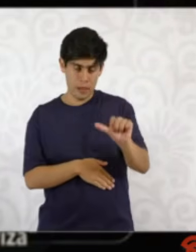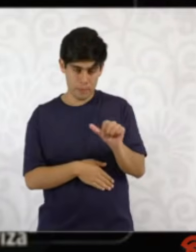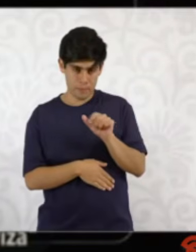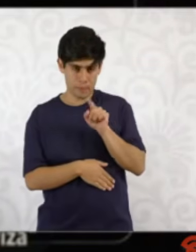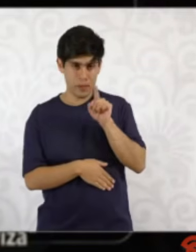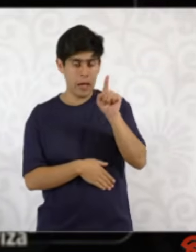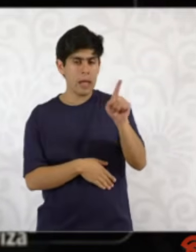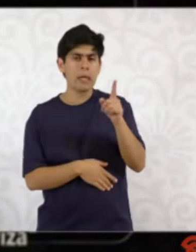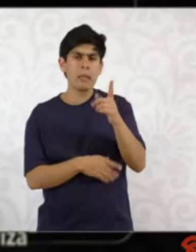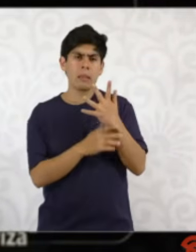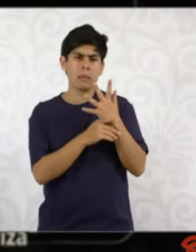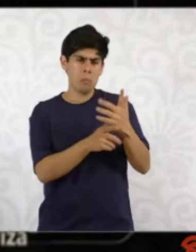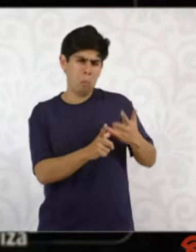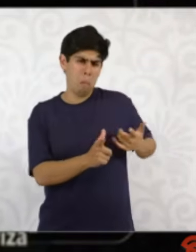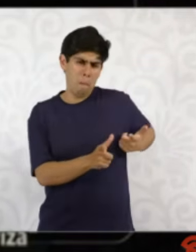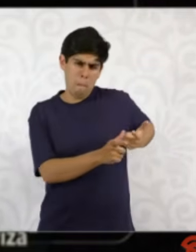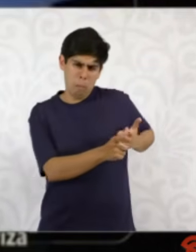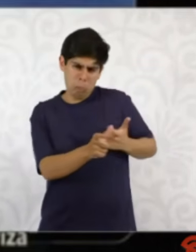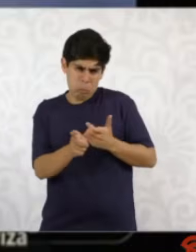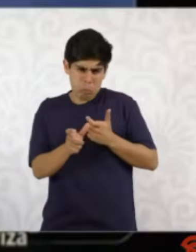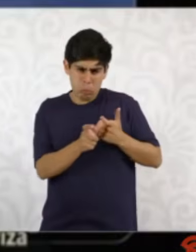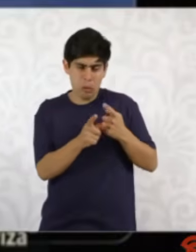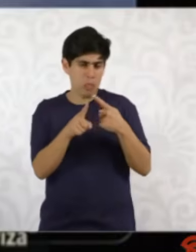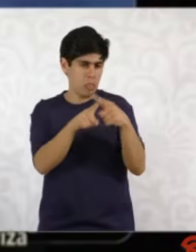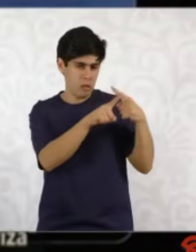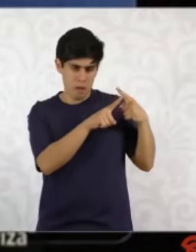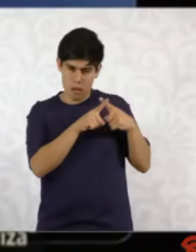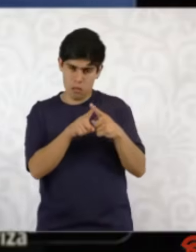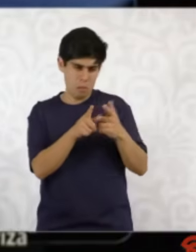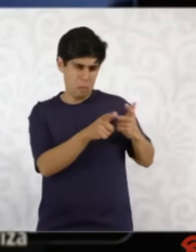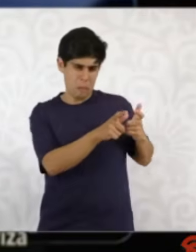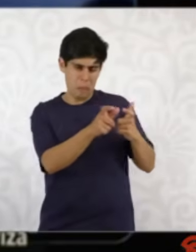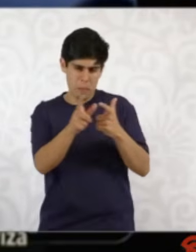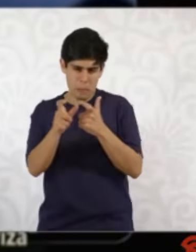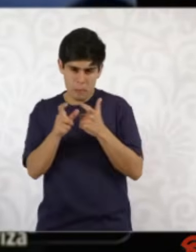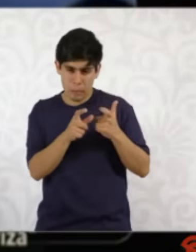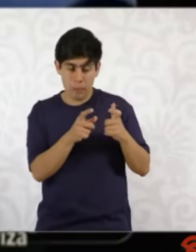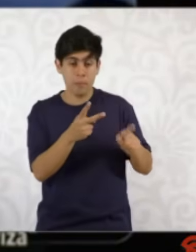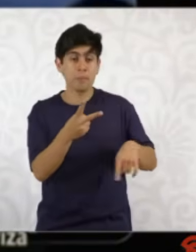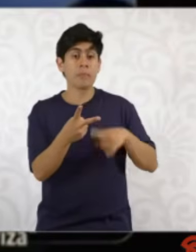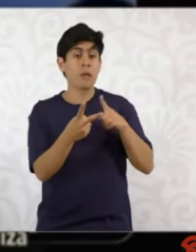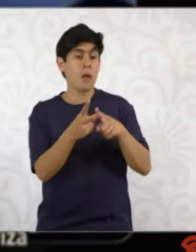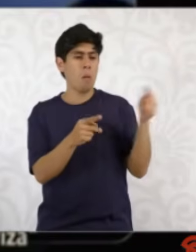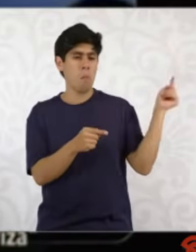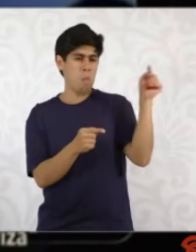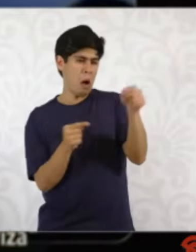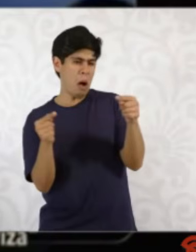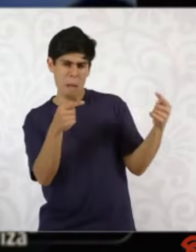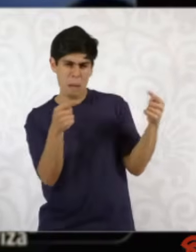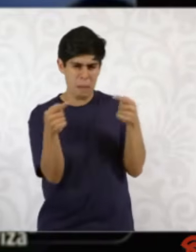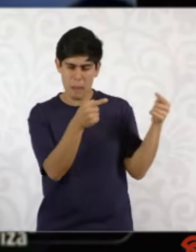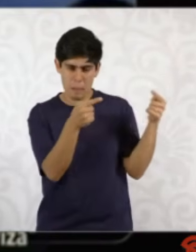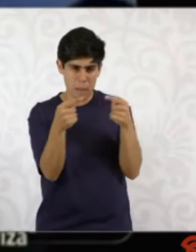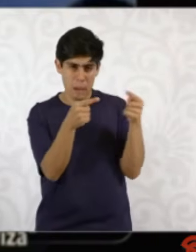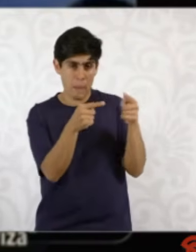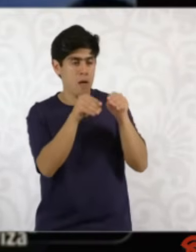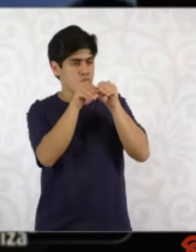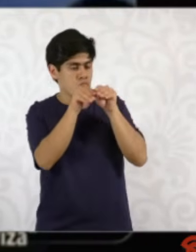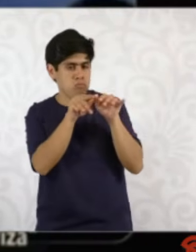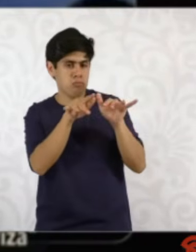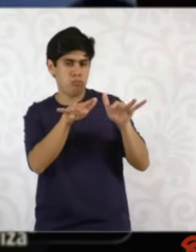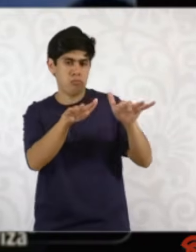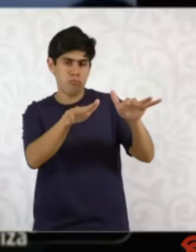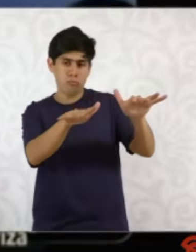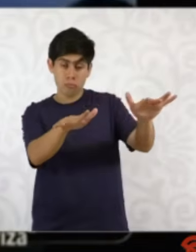fusiles Barrett calibre 50 y otras armas de calibre superior. Las explosiones y disparos se extendieron hasta la comunidad vecina de San José